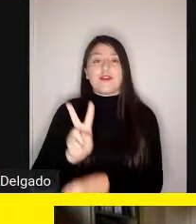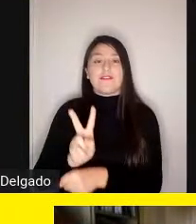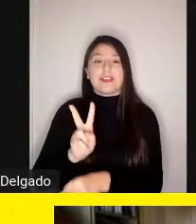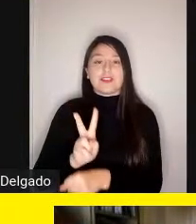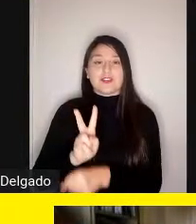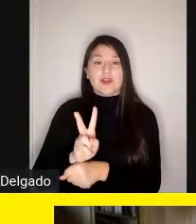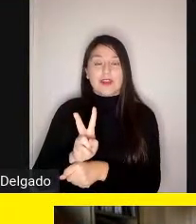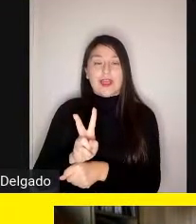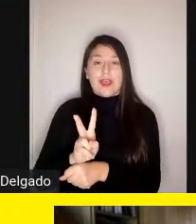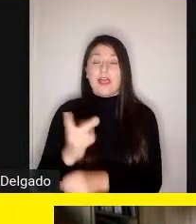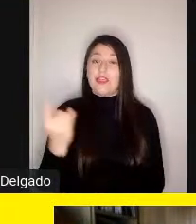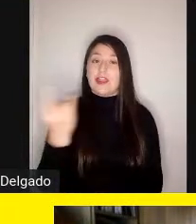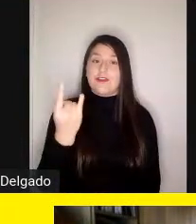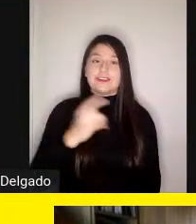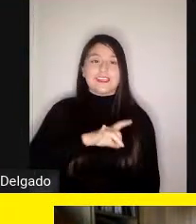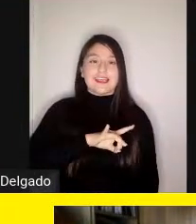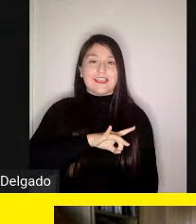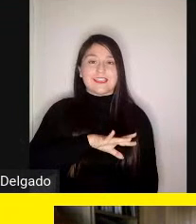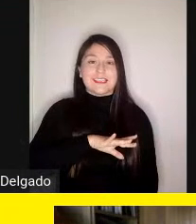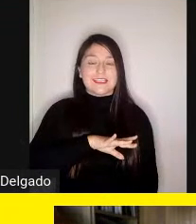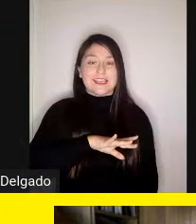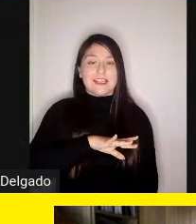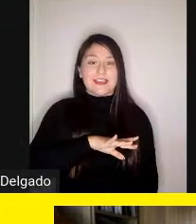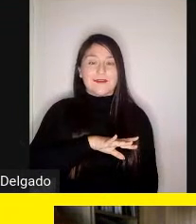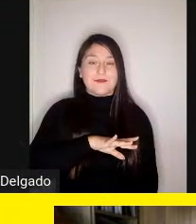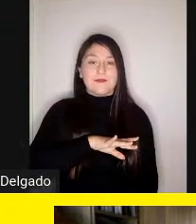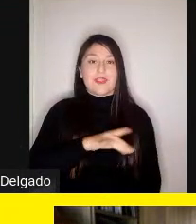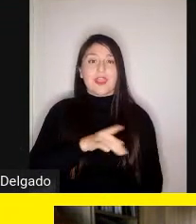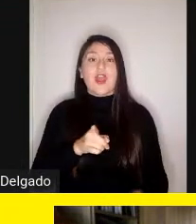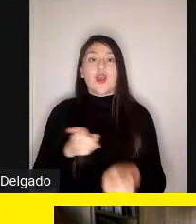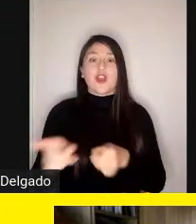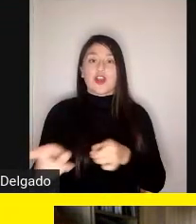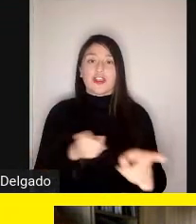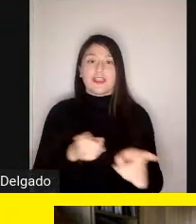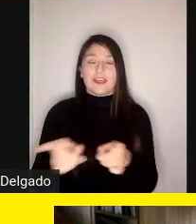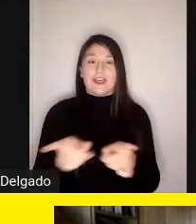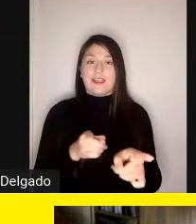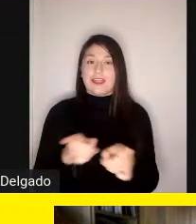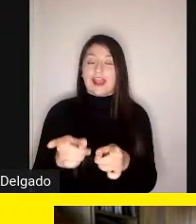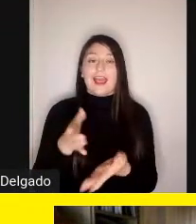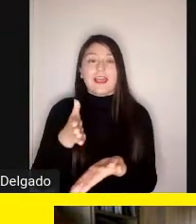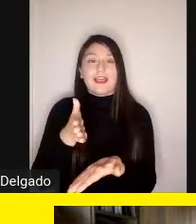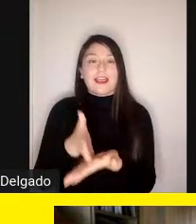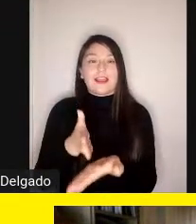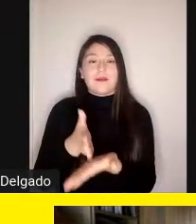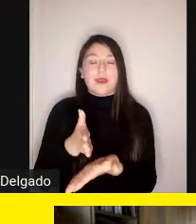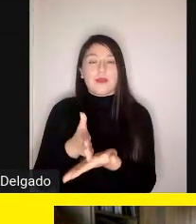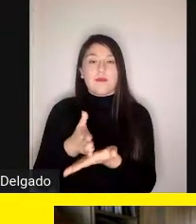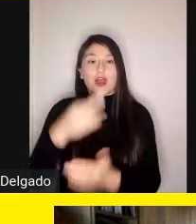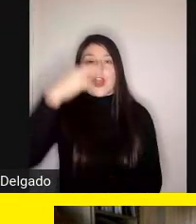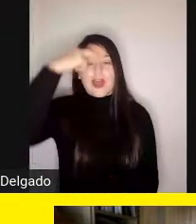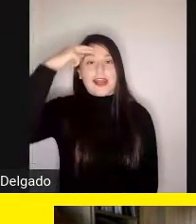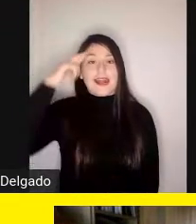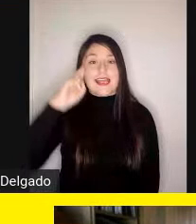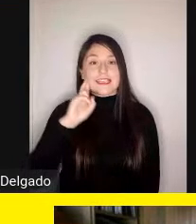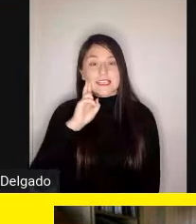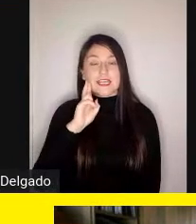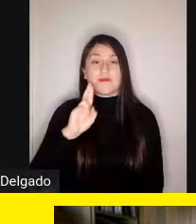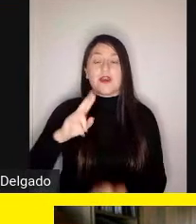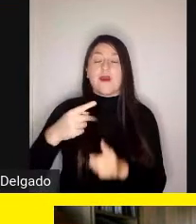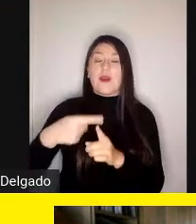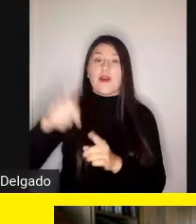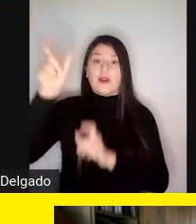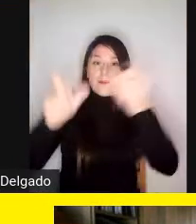la Universidad de Chile, coordinadora de la Cátedra de Racismo y Migraciones